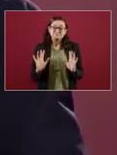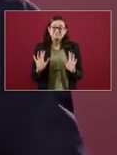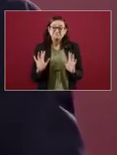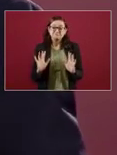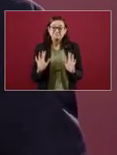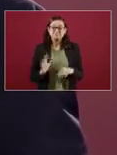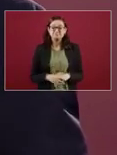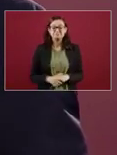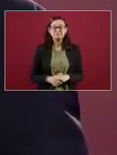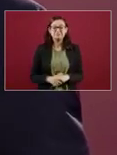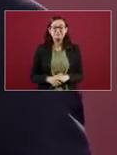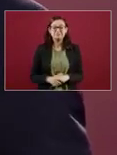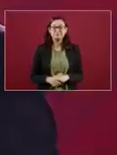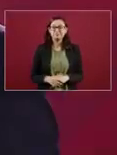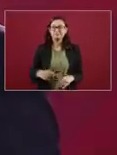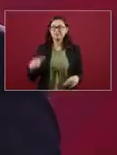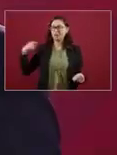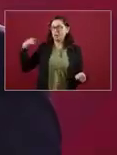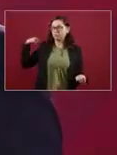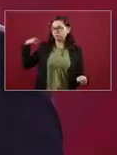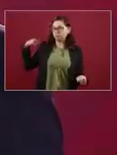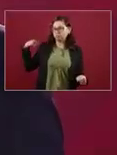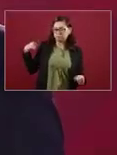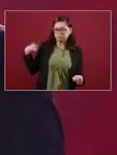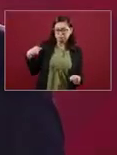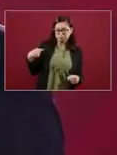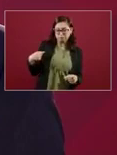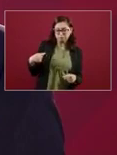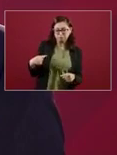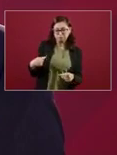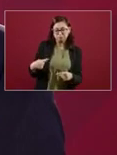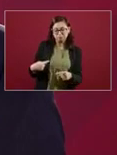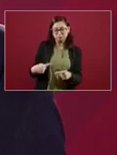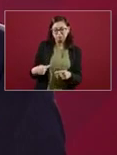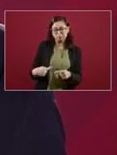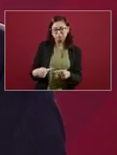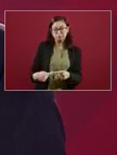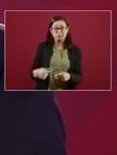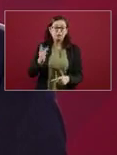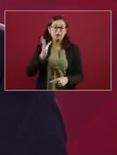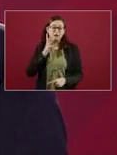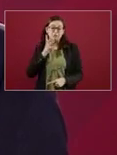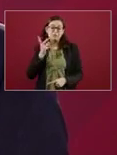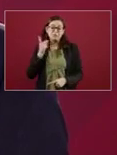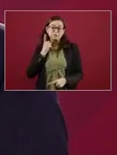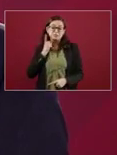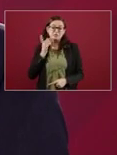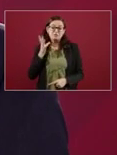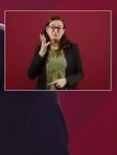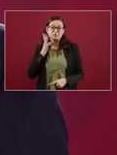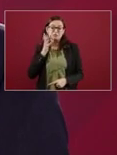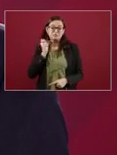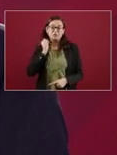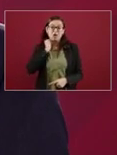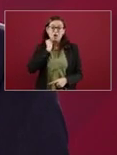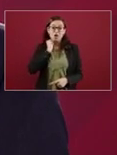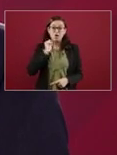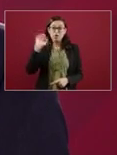oía en la Cámara de Diputados y de Senadores ni el zumbido de una mosca,